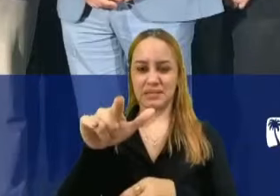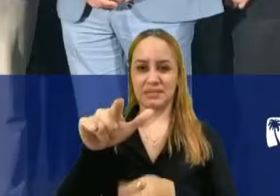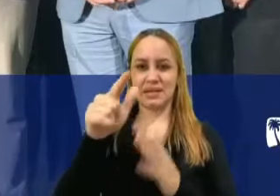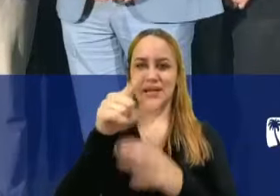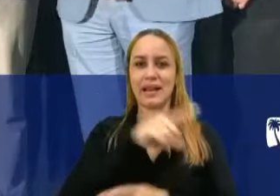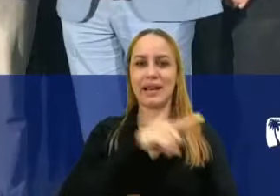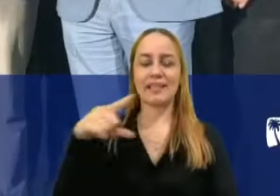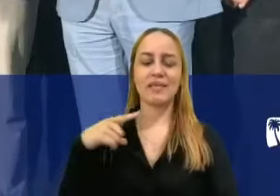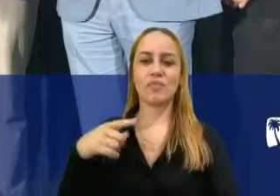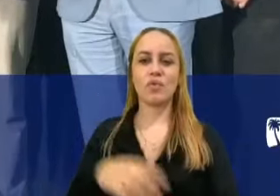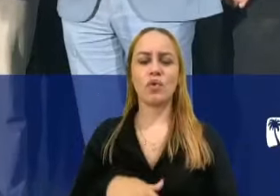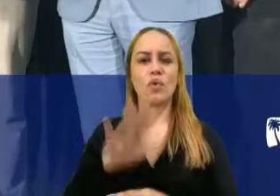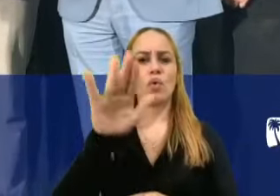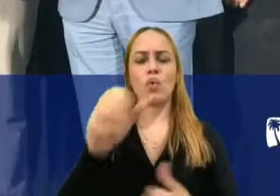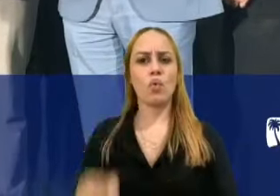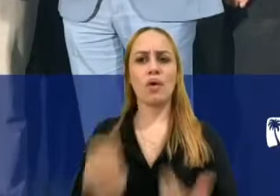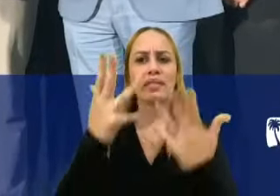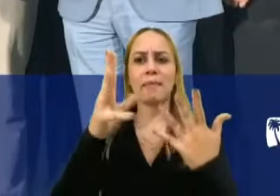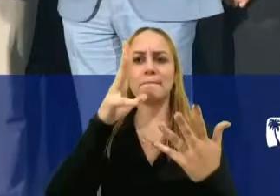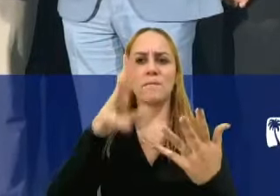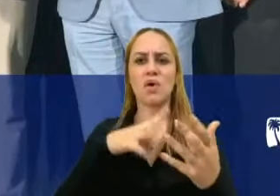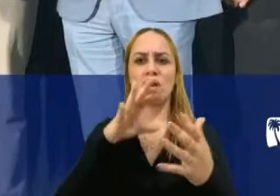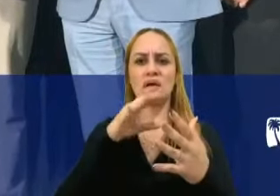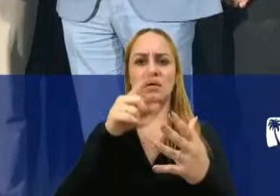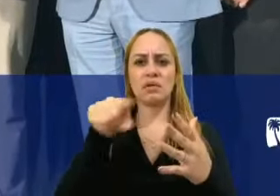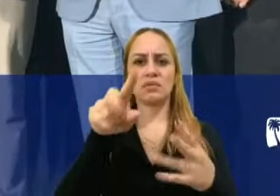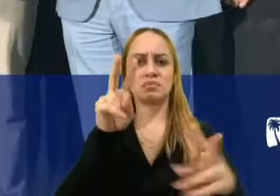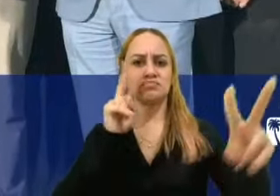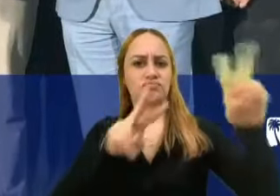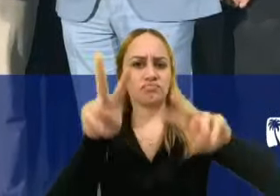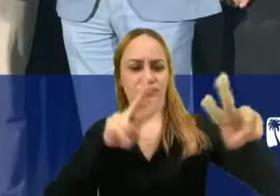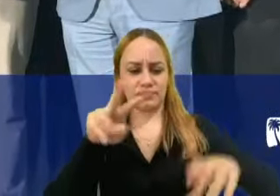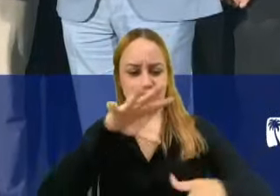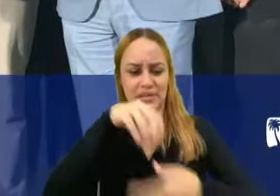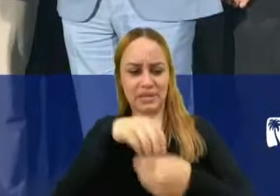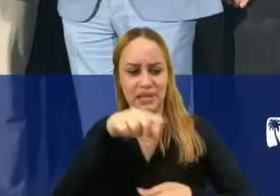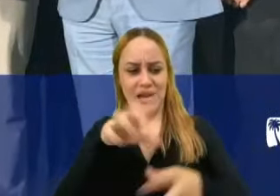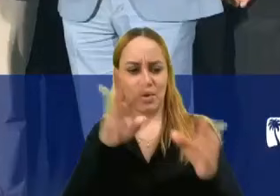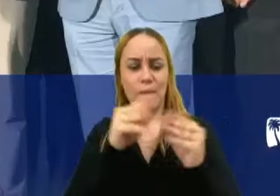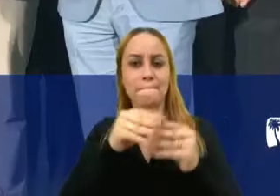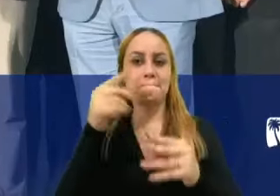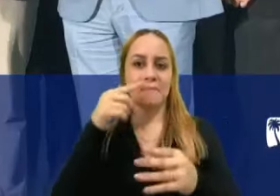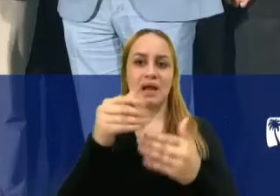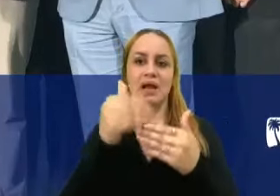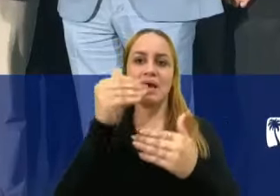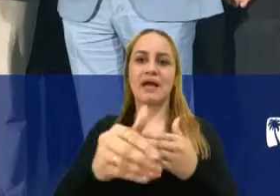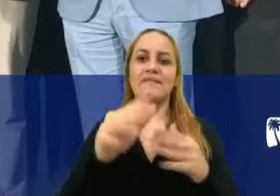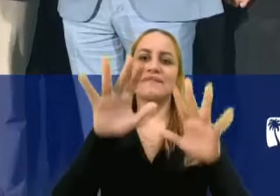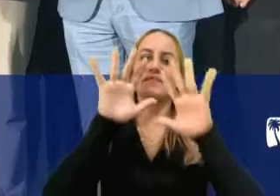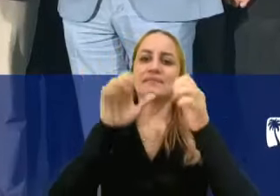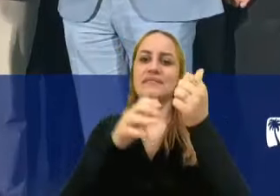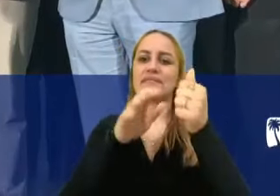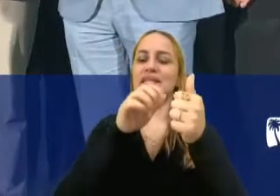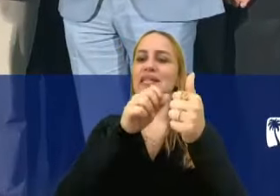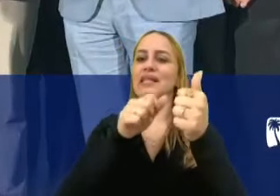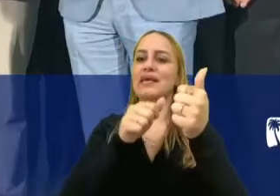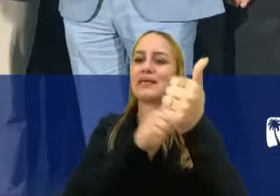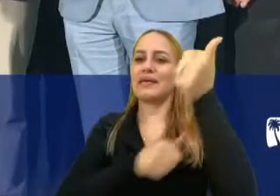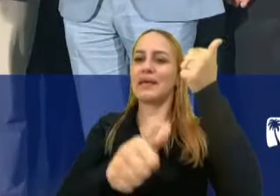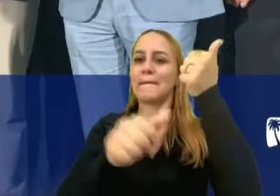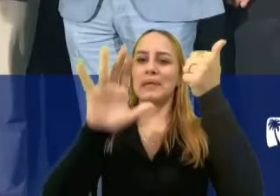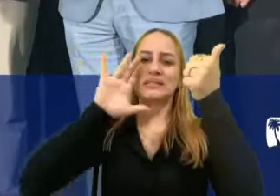tengamos los números finales eh porque hay algunas verdad que hoy no están entrando pero faltan por ejemplo más de más del